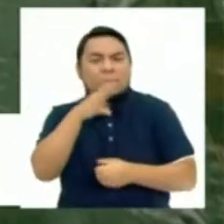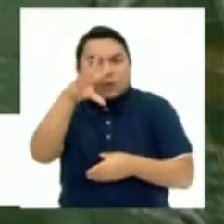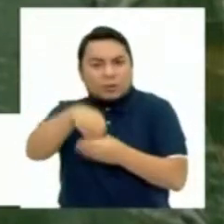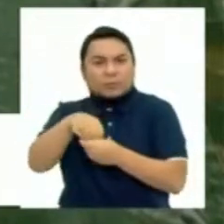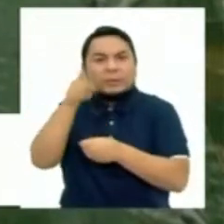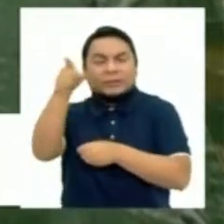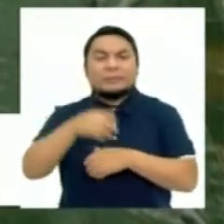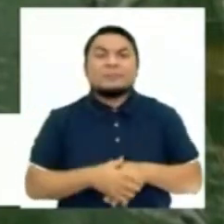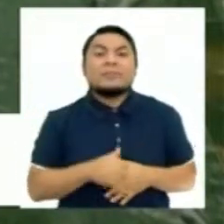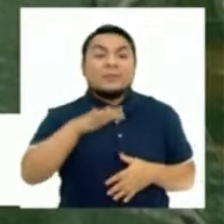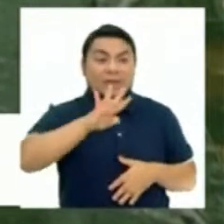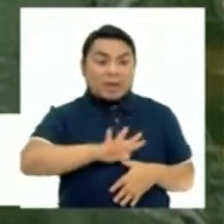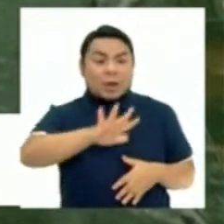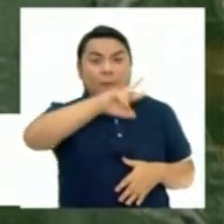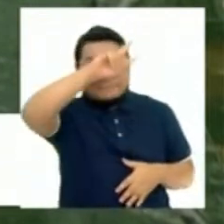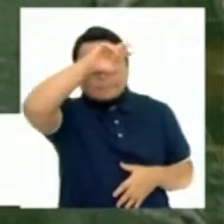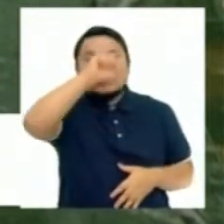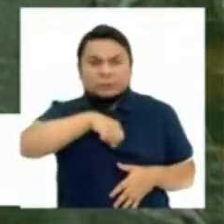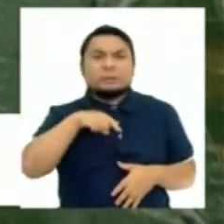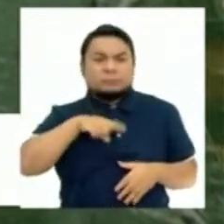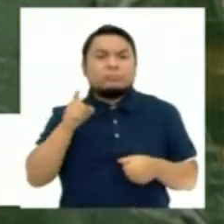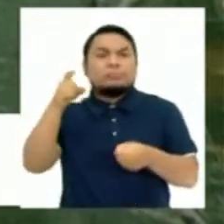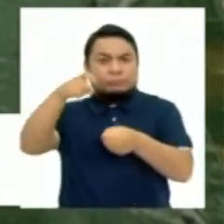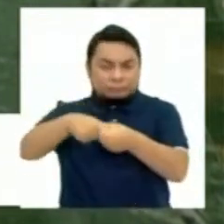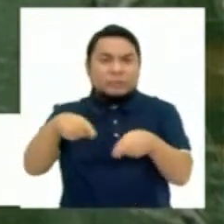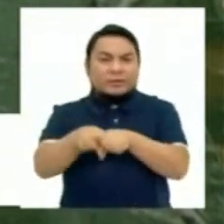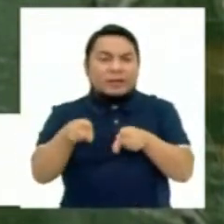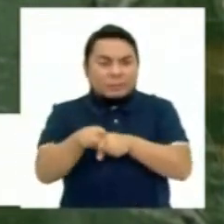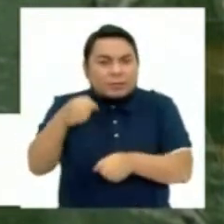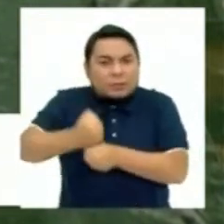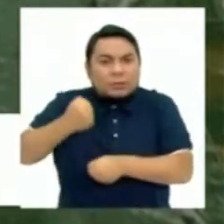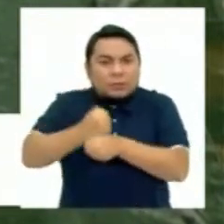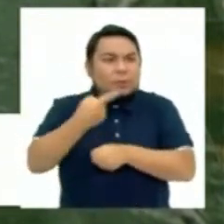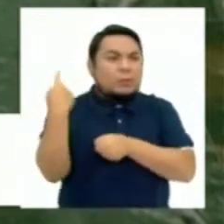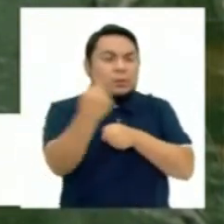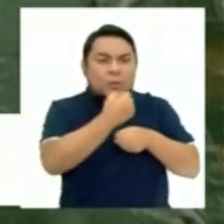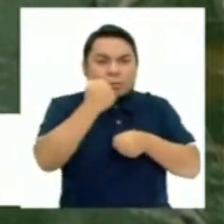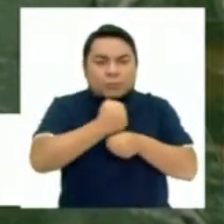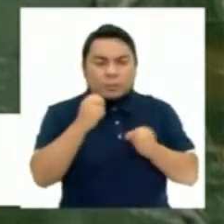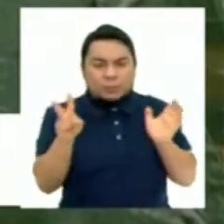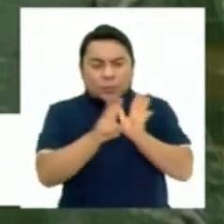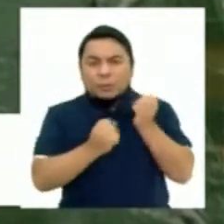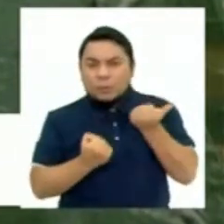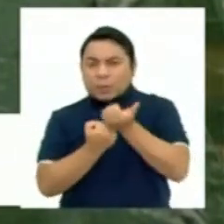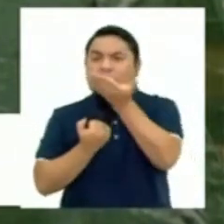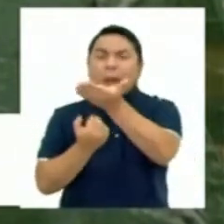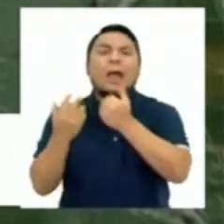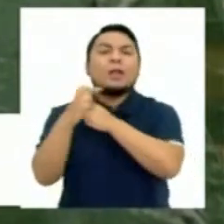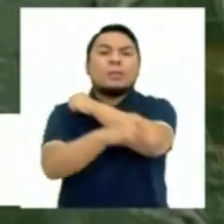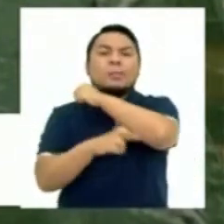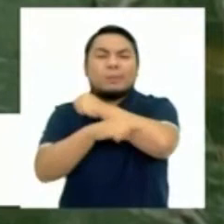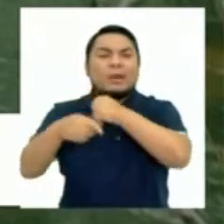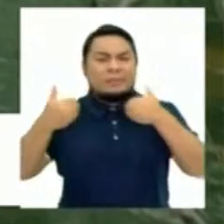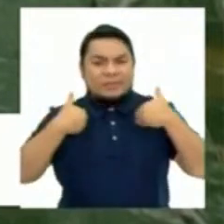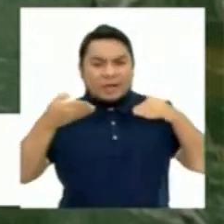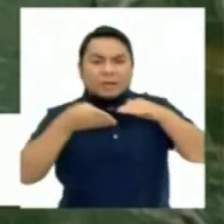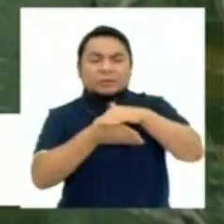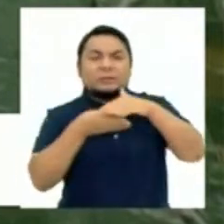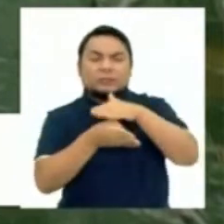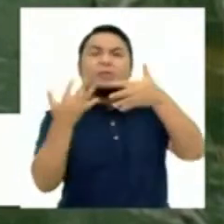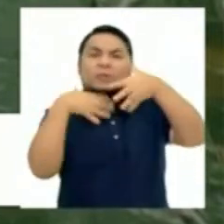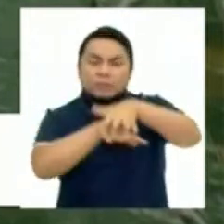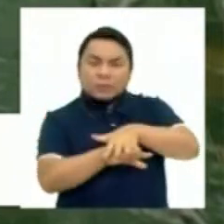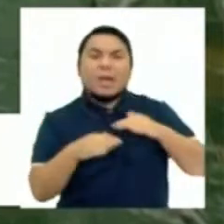complementarias. El Perú será un miembro activo y dinámico en la tarea común para que todos los países tengan el acceso